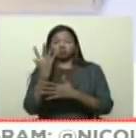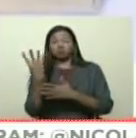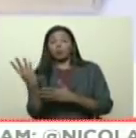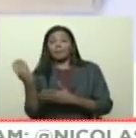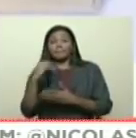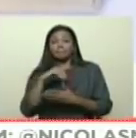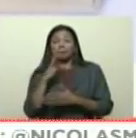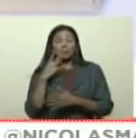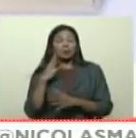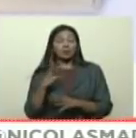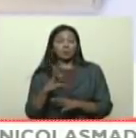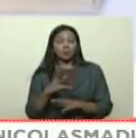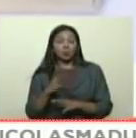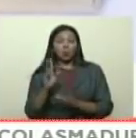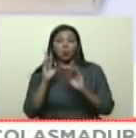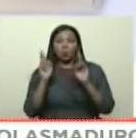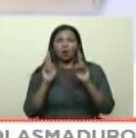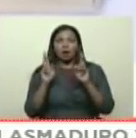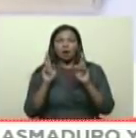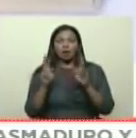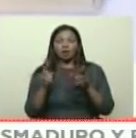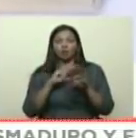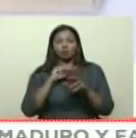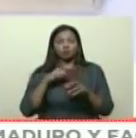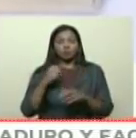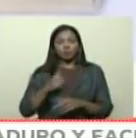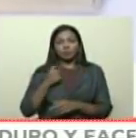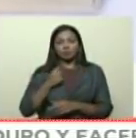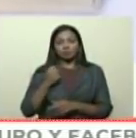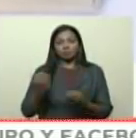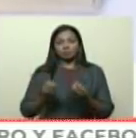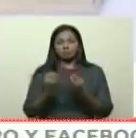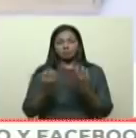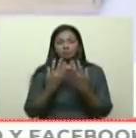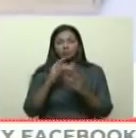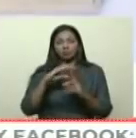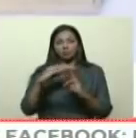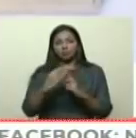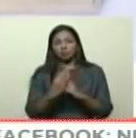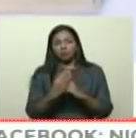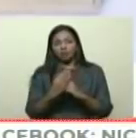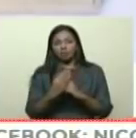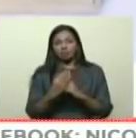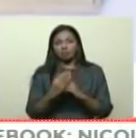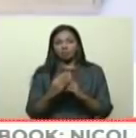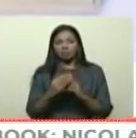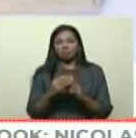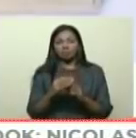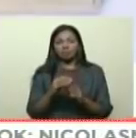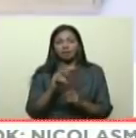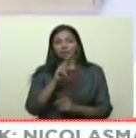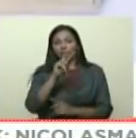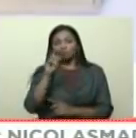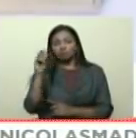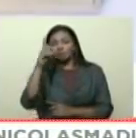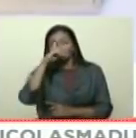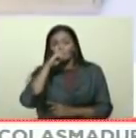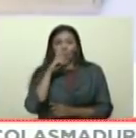Así, ojalá nosotros aprovechemos el impulso cultural del Bicentenario de Carabobo para un